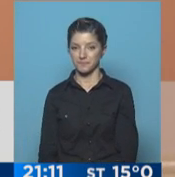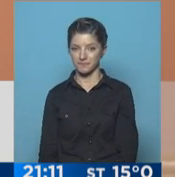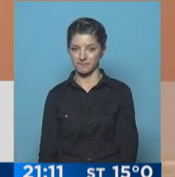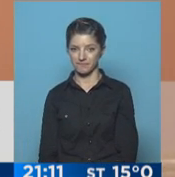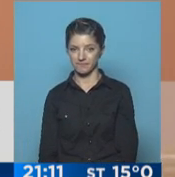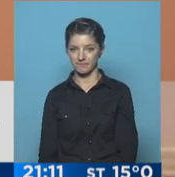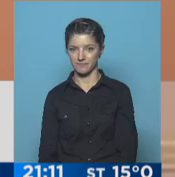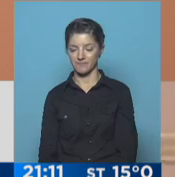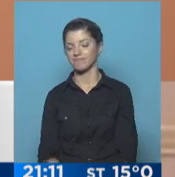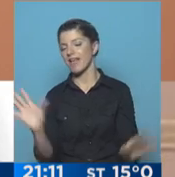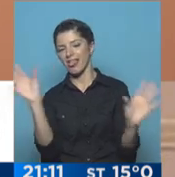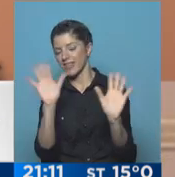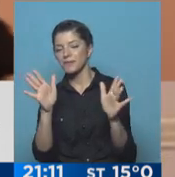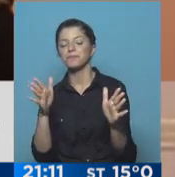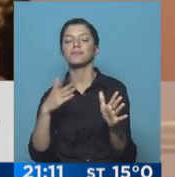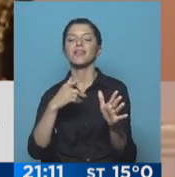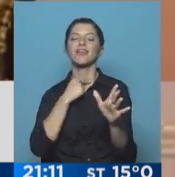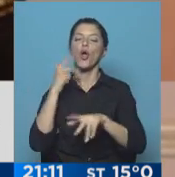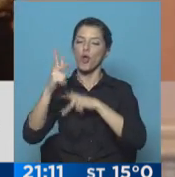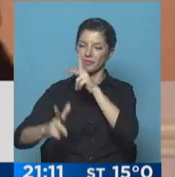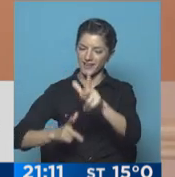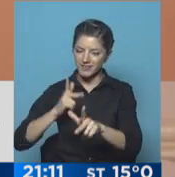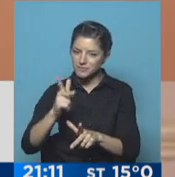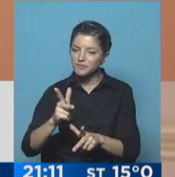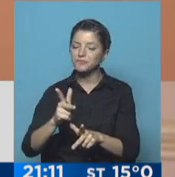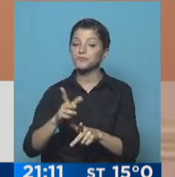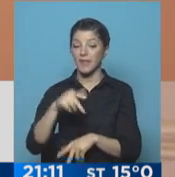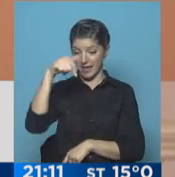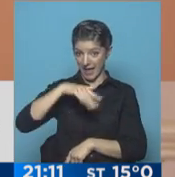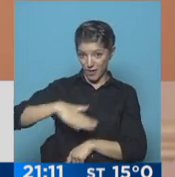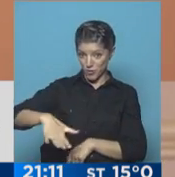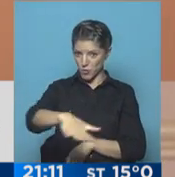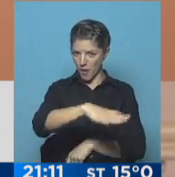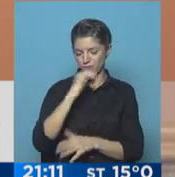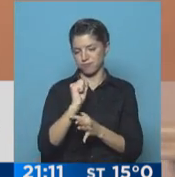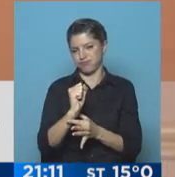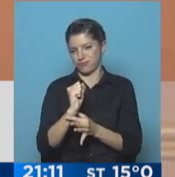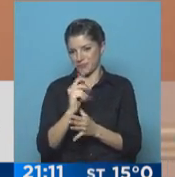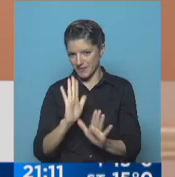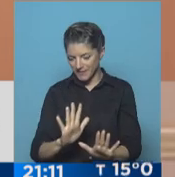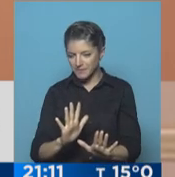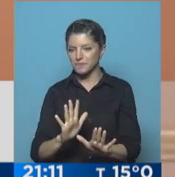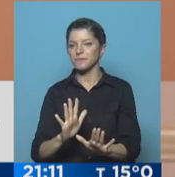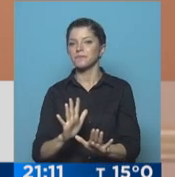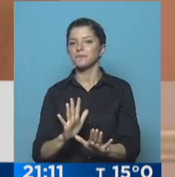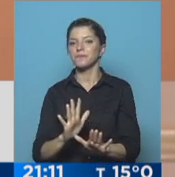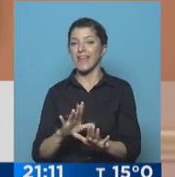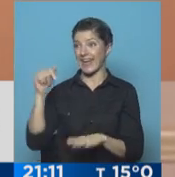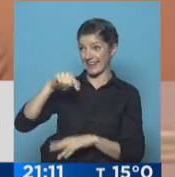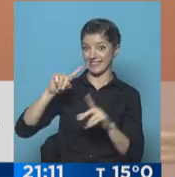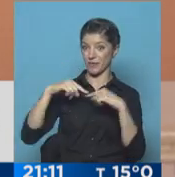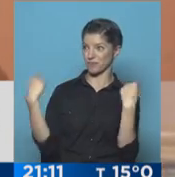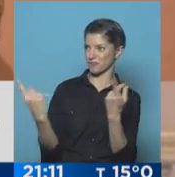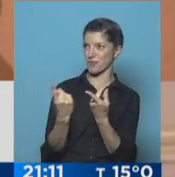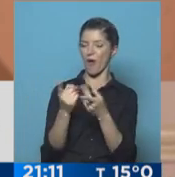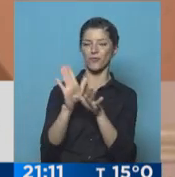nada, quería decirles que aquí en este lugar tan emblemático, en este lugar de